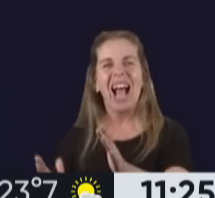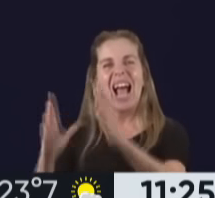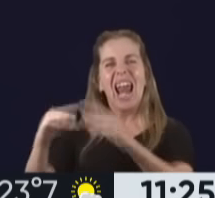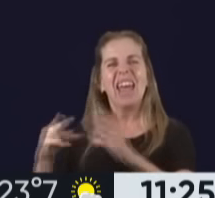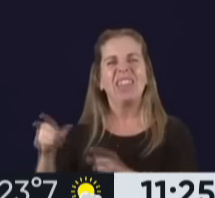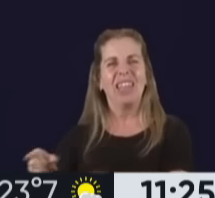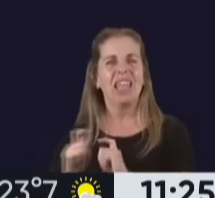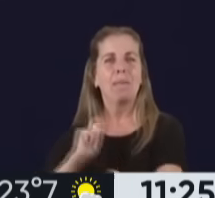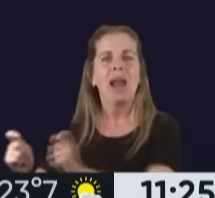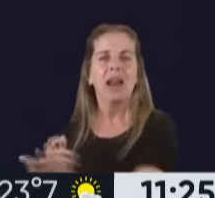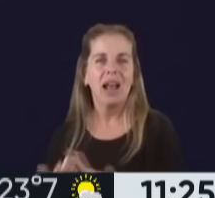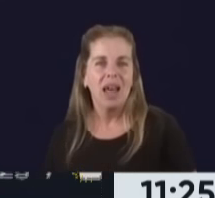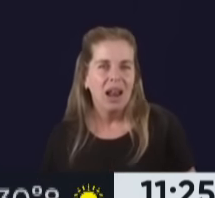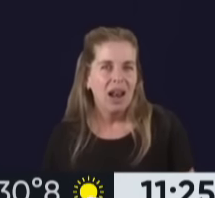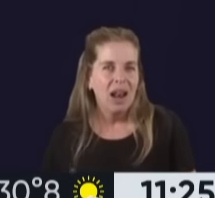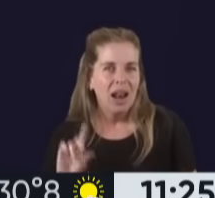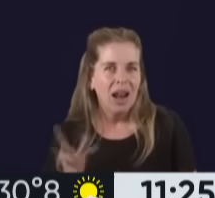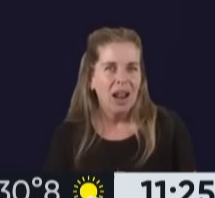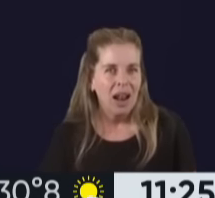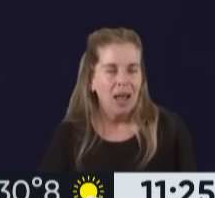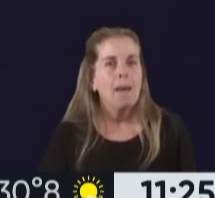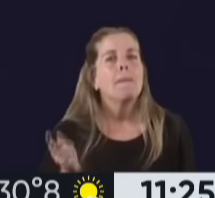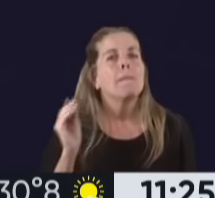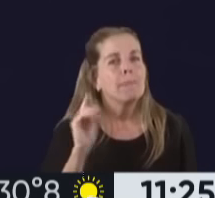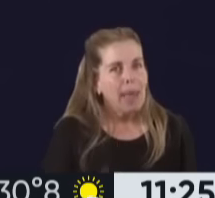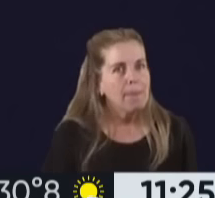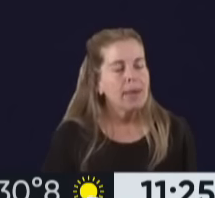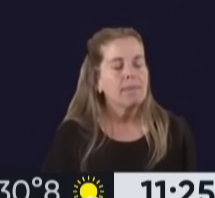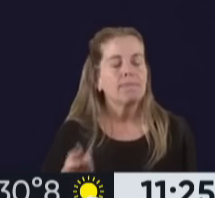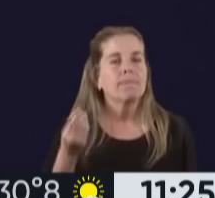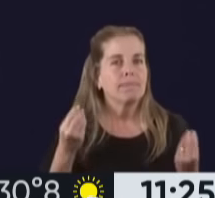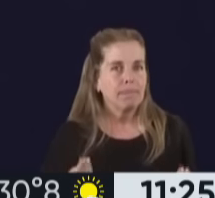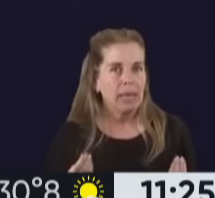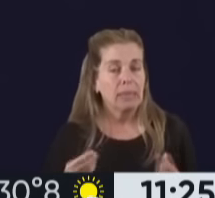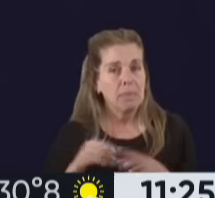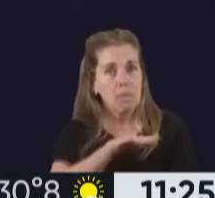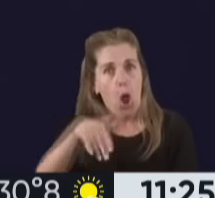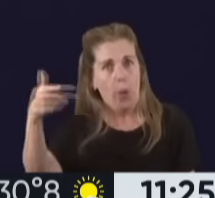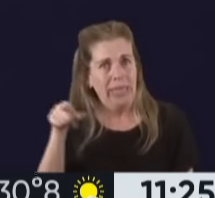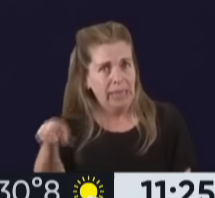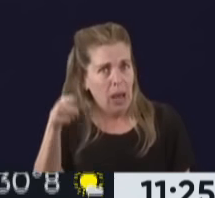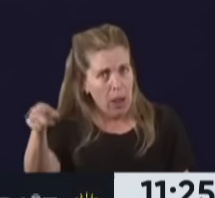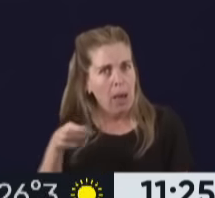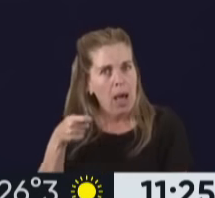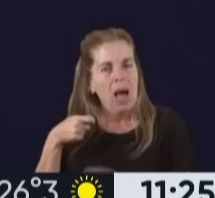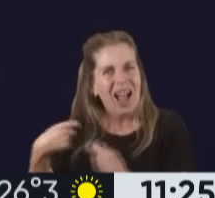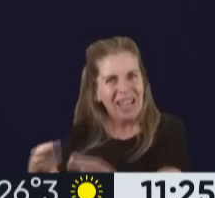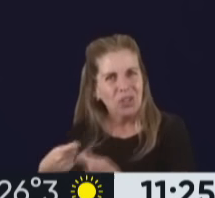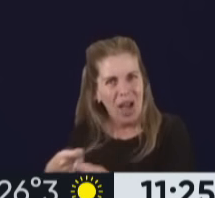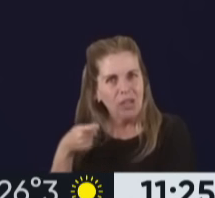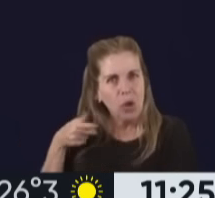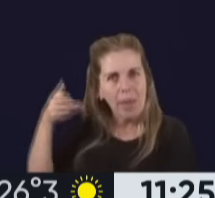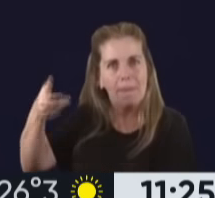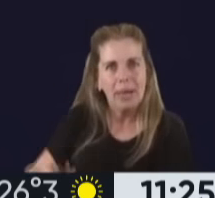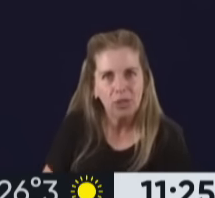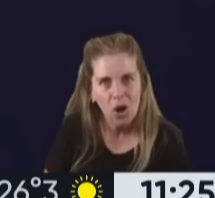navideñas. Y lo que es aún todavía más insólito, van a gastar en políticas de género lo mismo que le debe a los hospitales